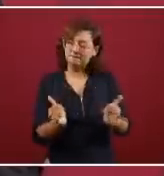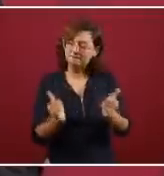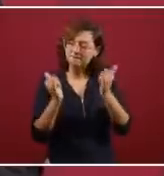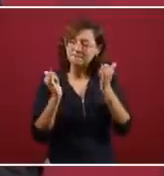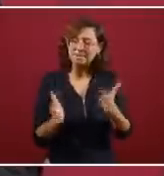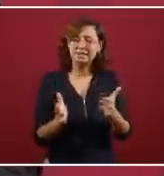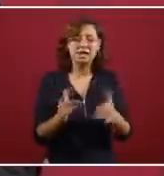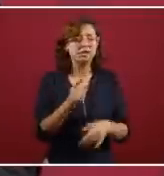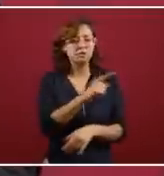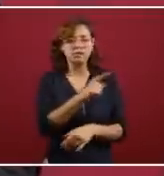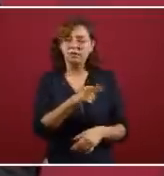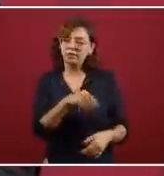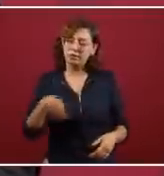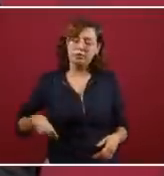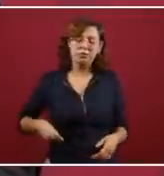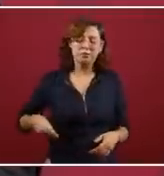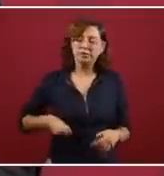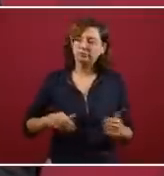nos dejaron.